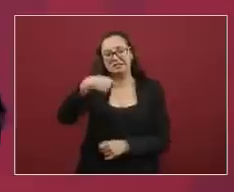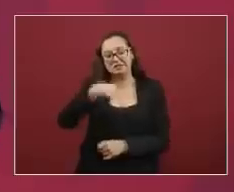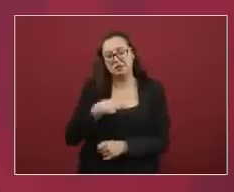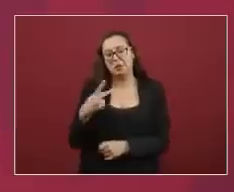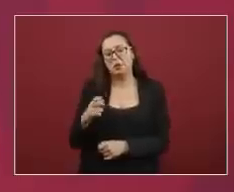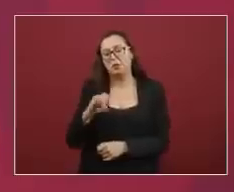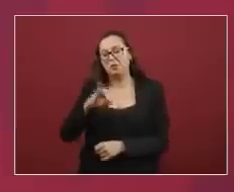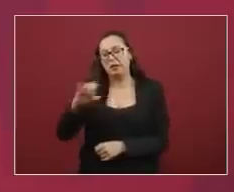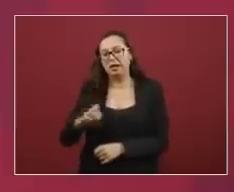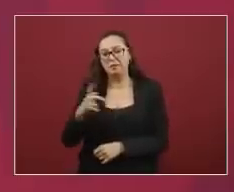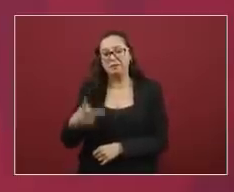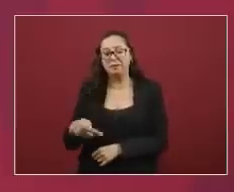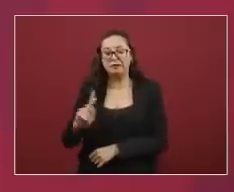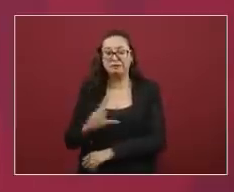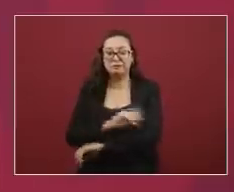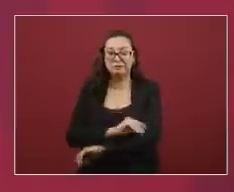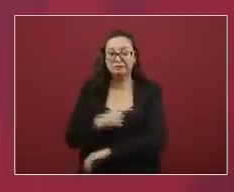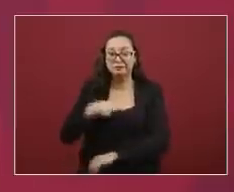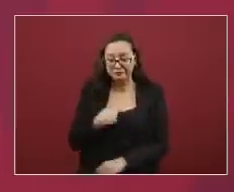no era yo lagarto.